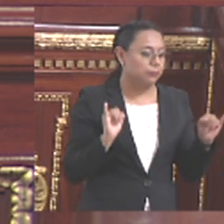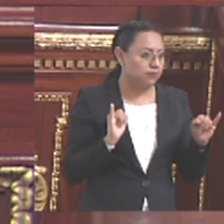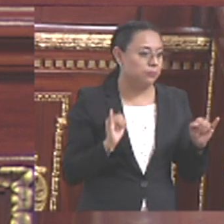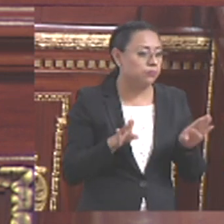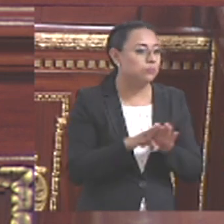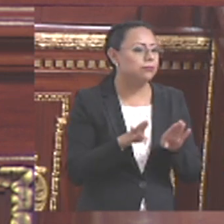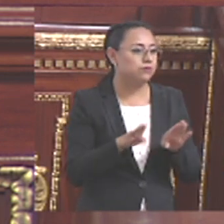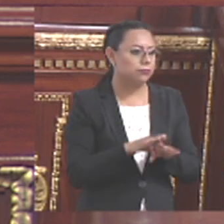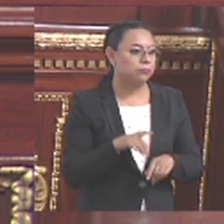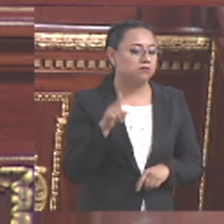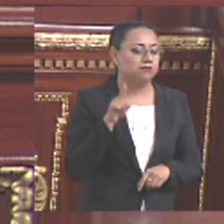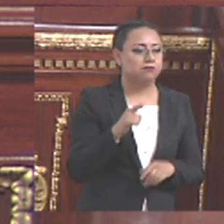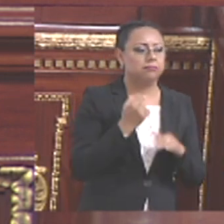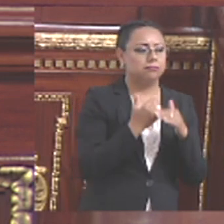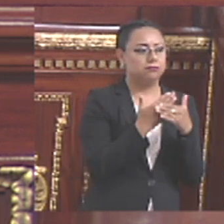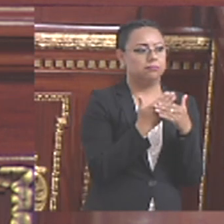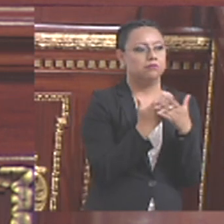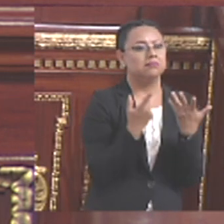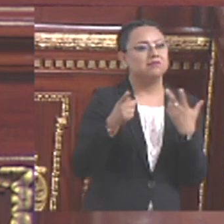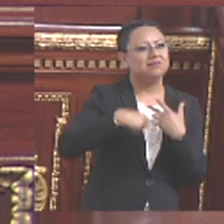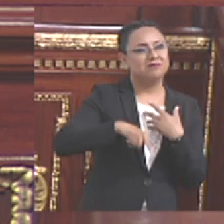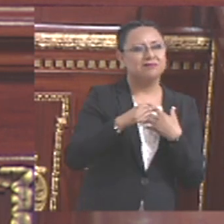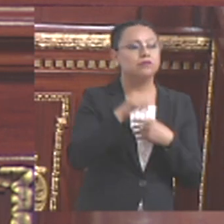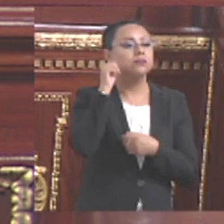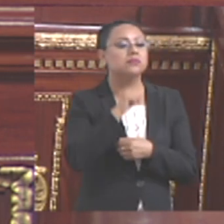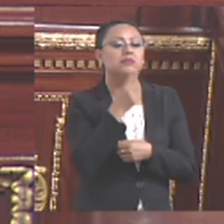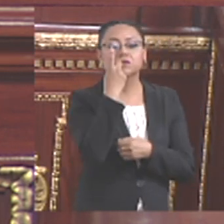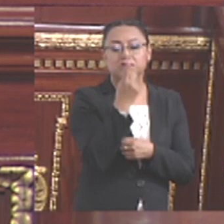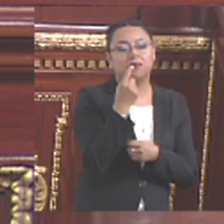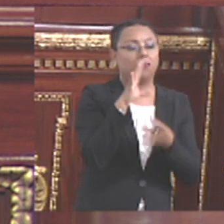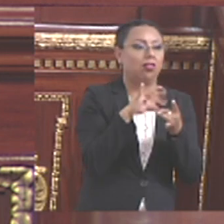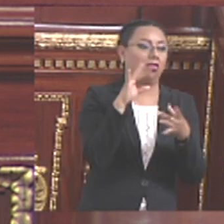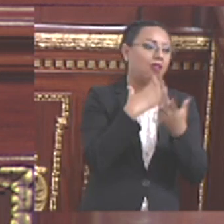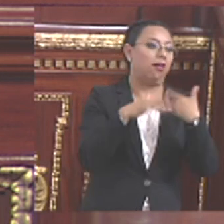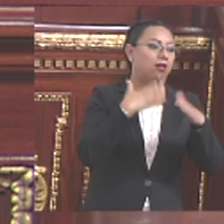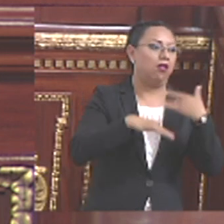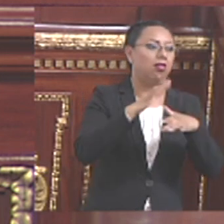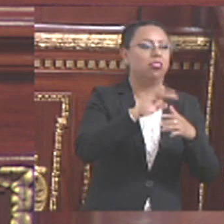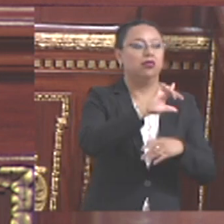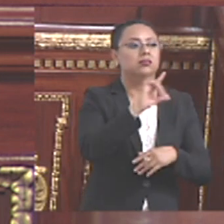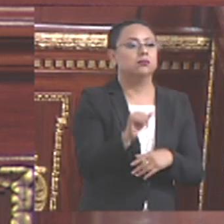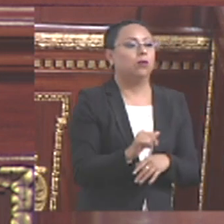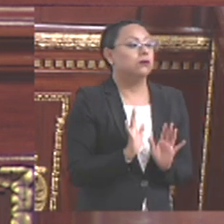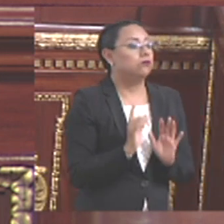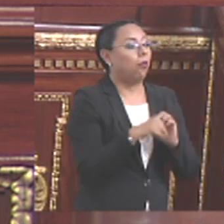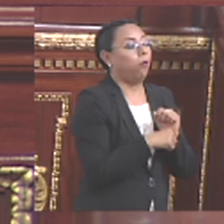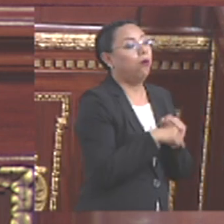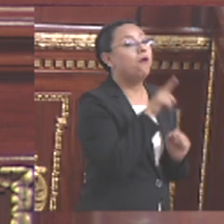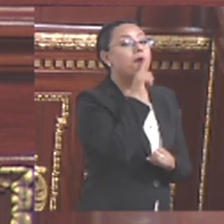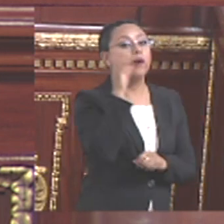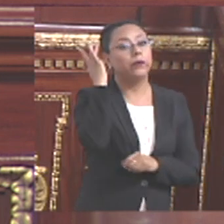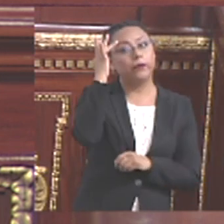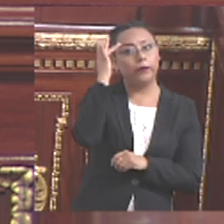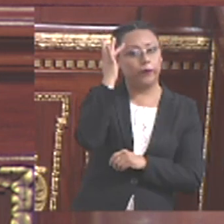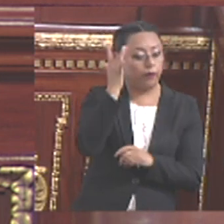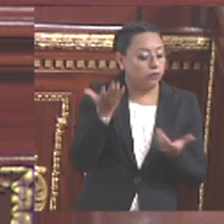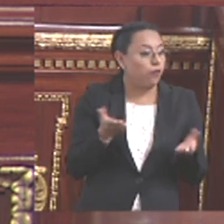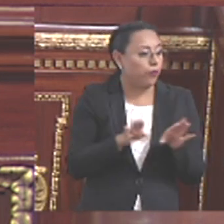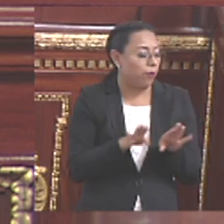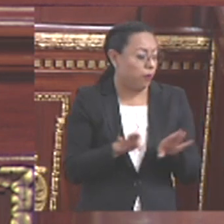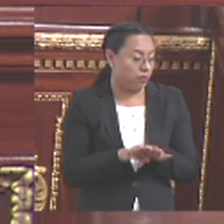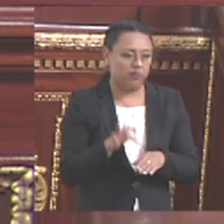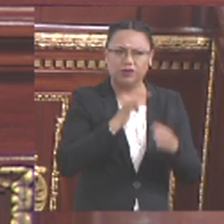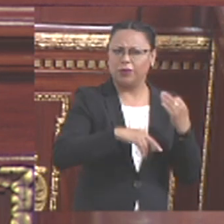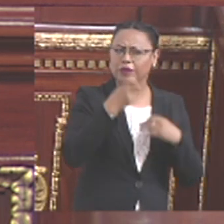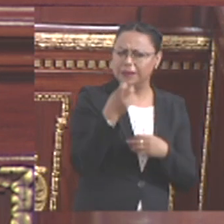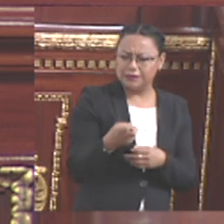tiran la piedra y se esconden. Eso es gran mentira, porque hay un compromiso de este gobierno democrático desde